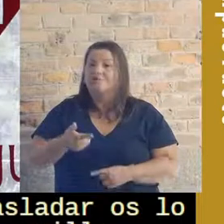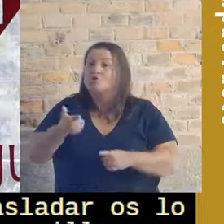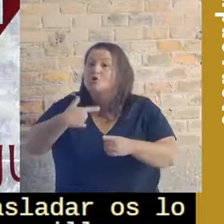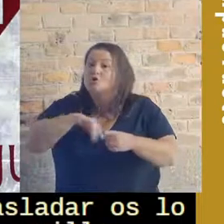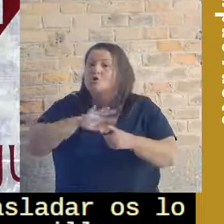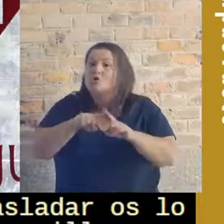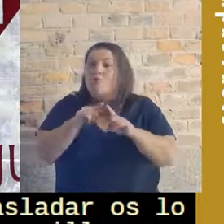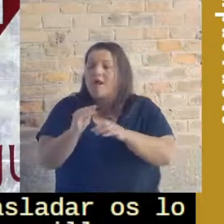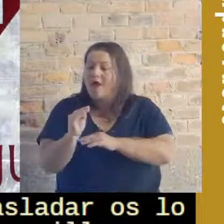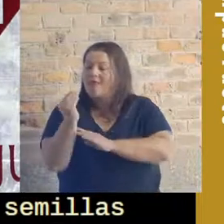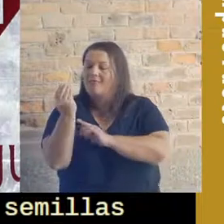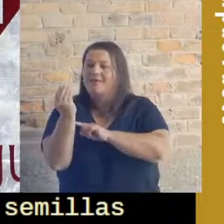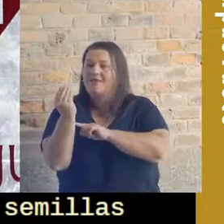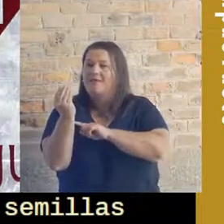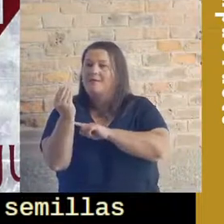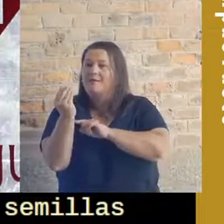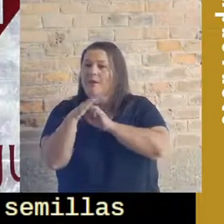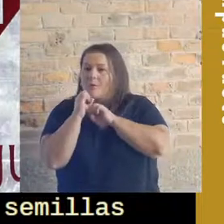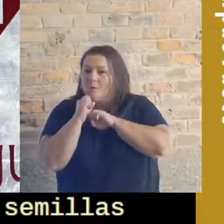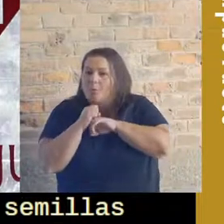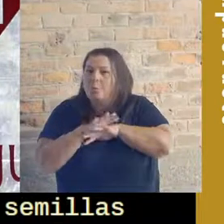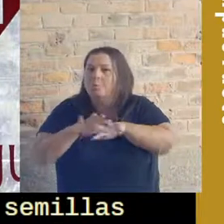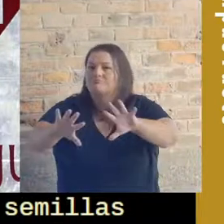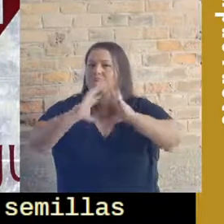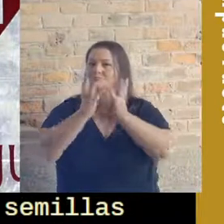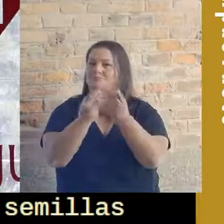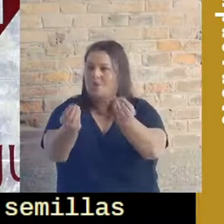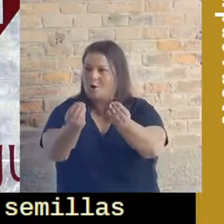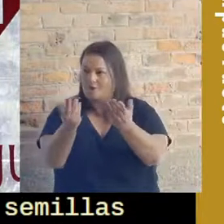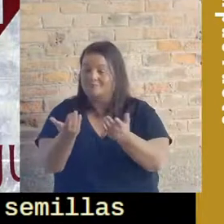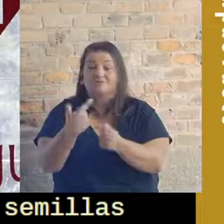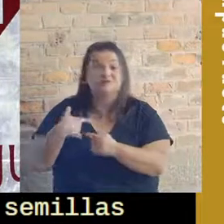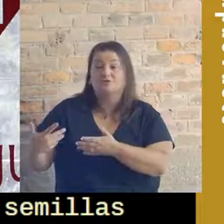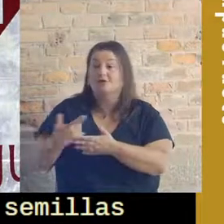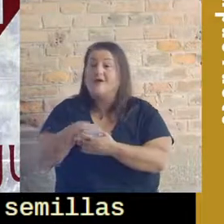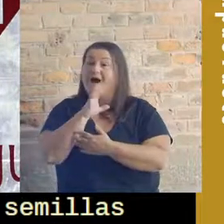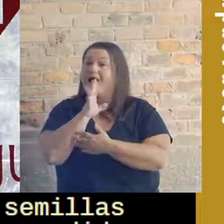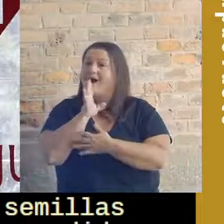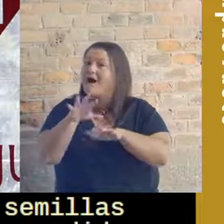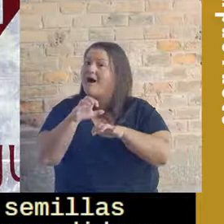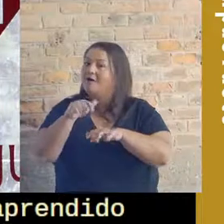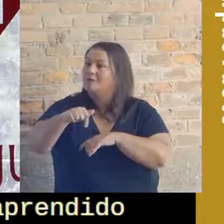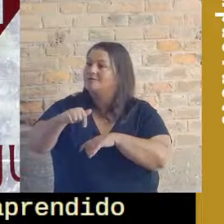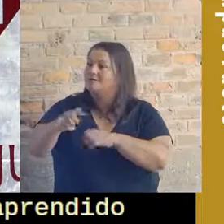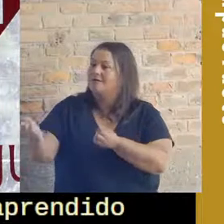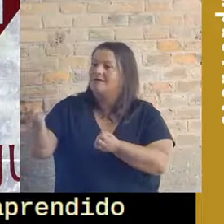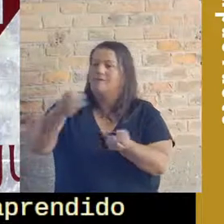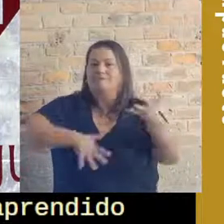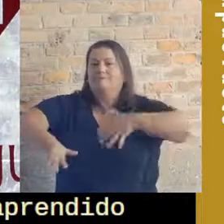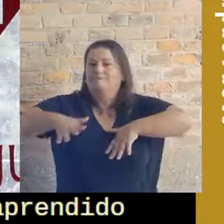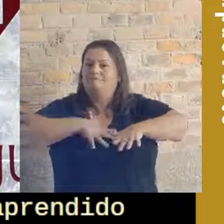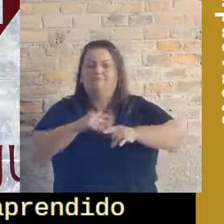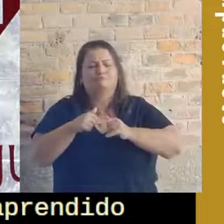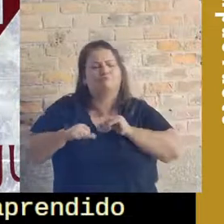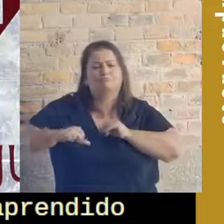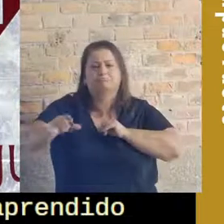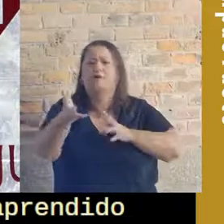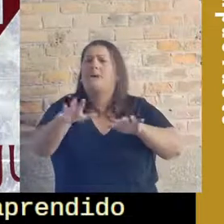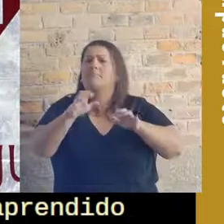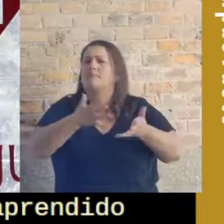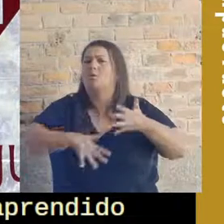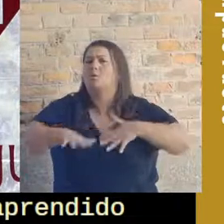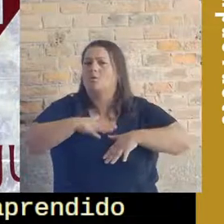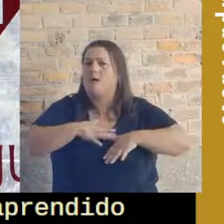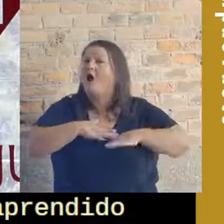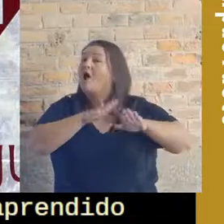semillas para mejorar el mundo así que todo lo que hayáis aprendido aquí y sigáis aprendiendo en